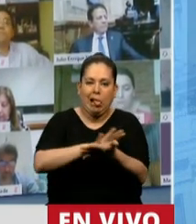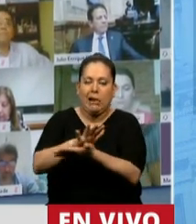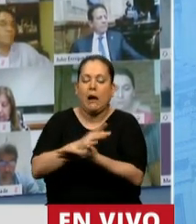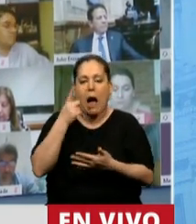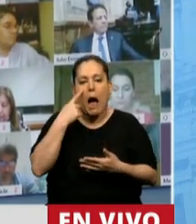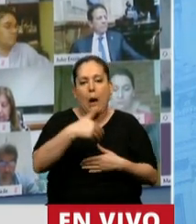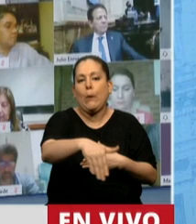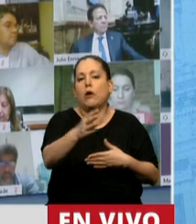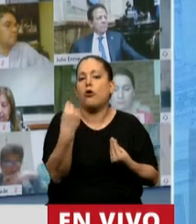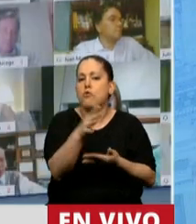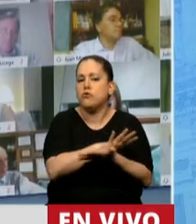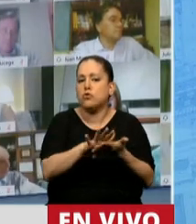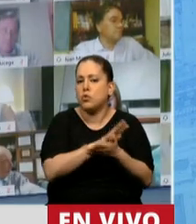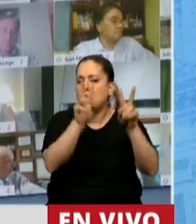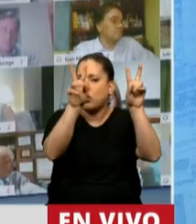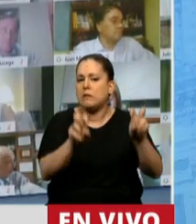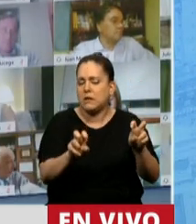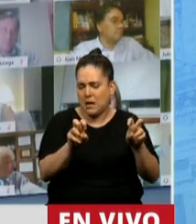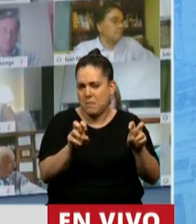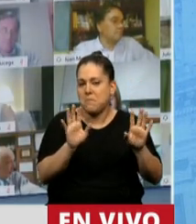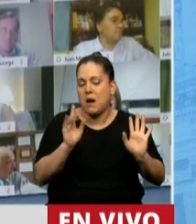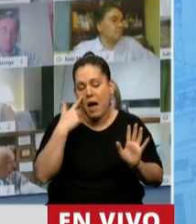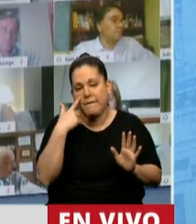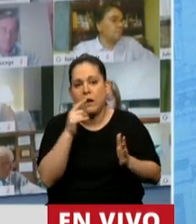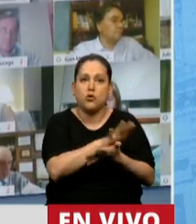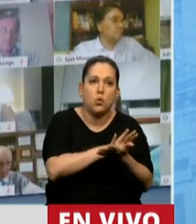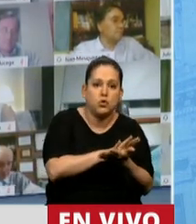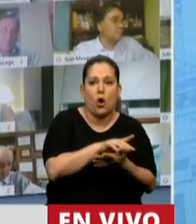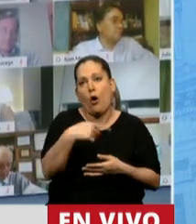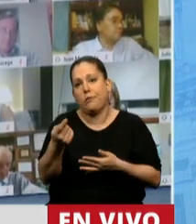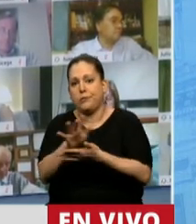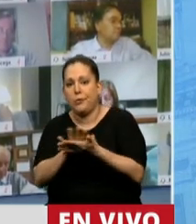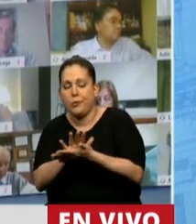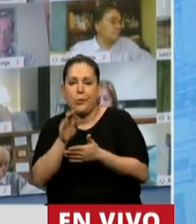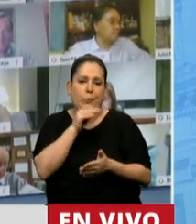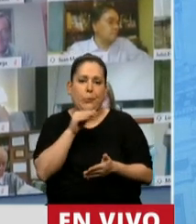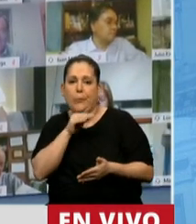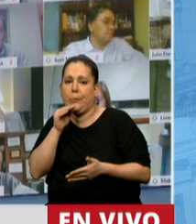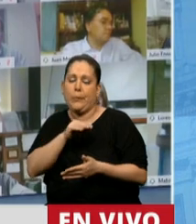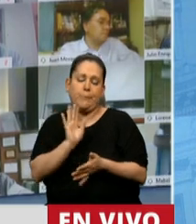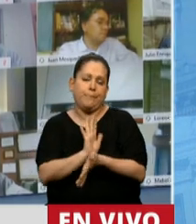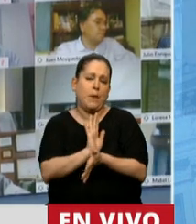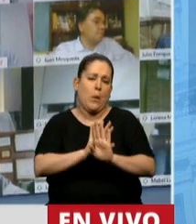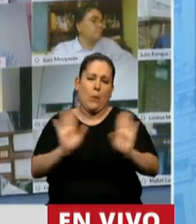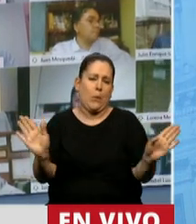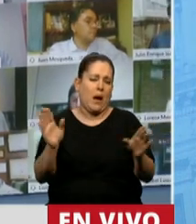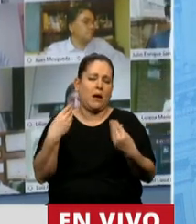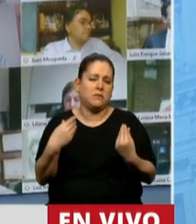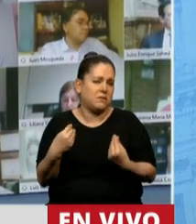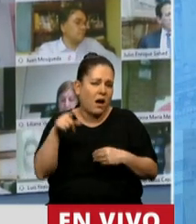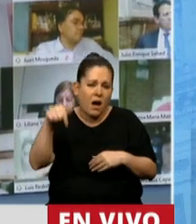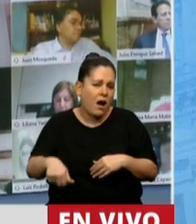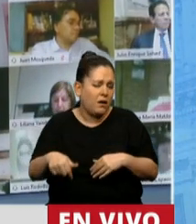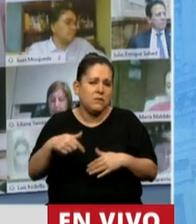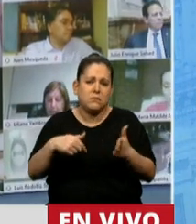podemos solucionar estos temas con un parche de acá otro par de allá no limitamos más a los argentinos el Severo ajuste